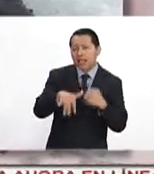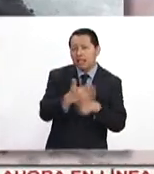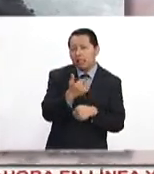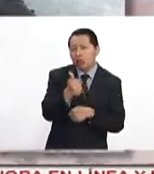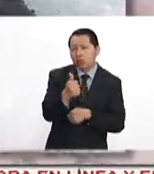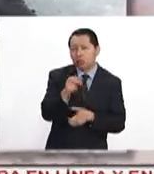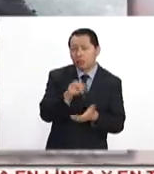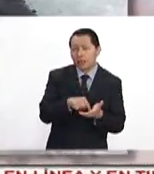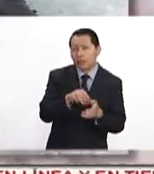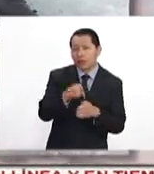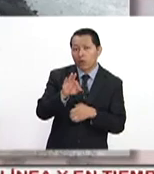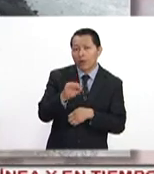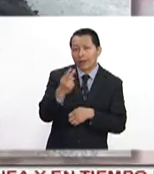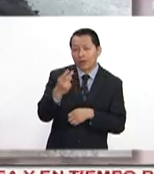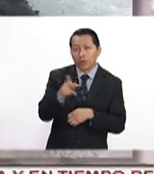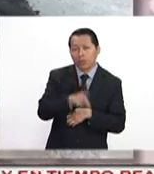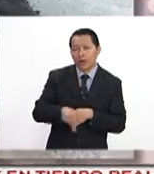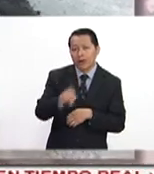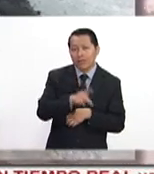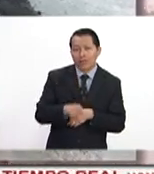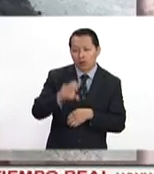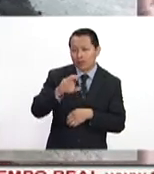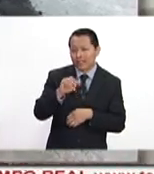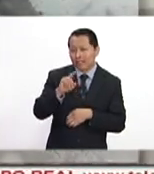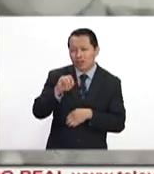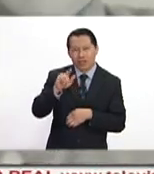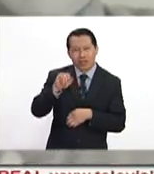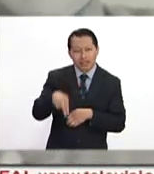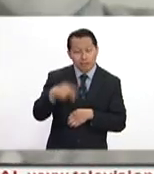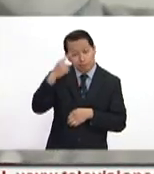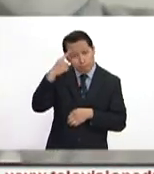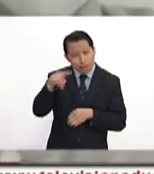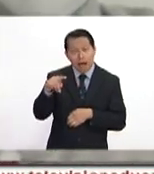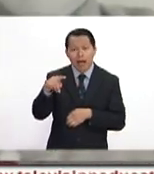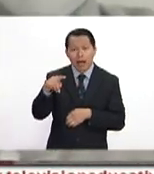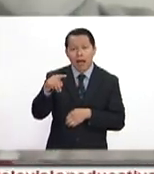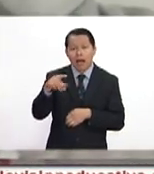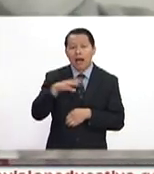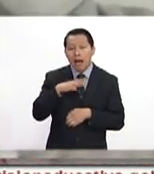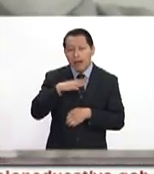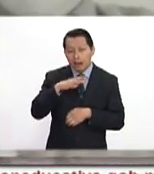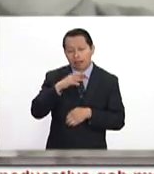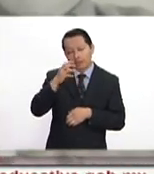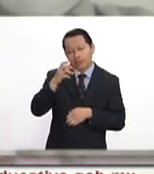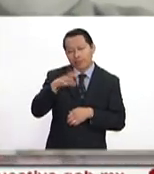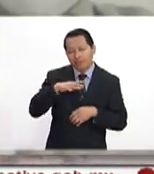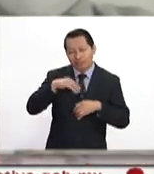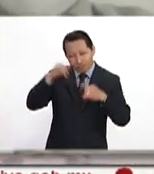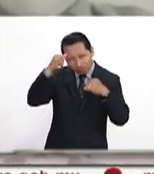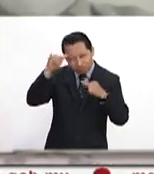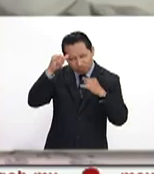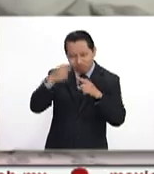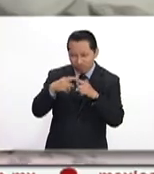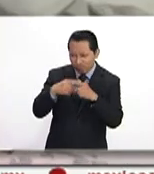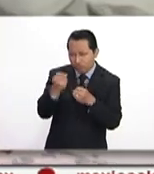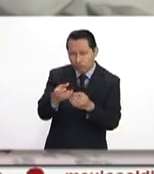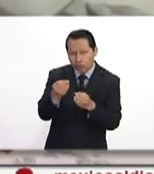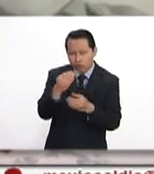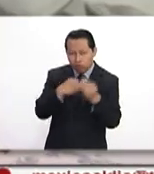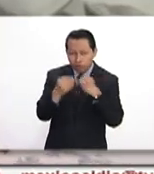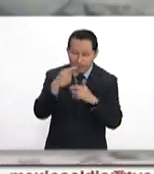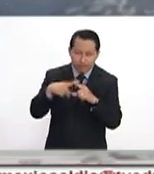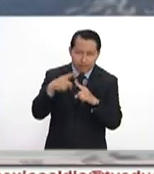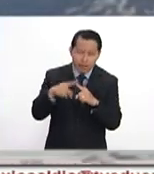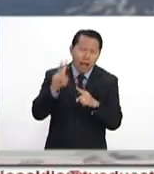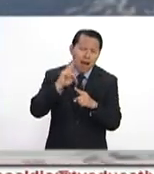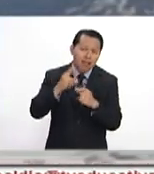de 1942 del pueblo de Chandolin para alimentar a su ganado en las montañas. Vaya, vamos a ver en qué termina